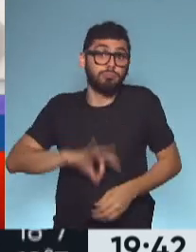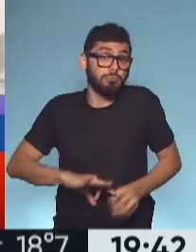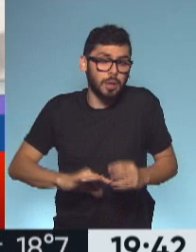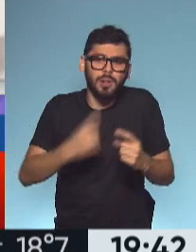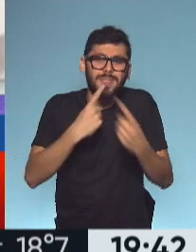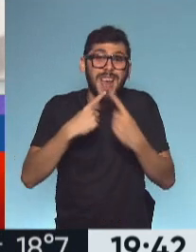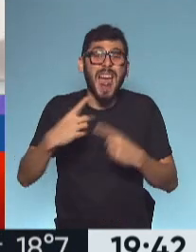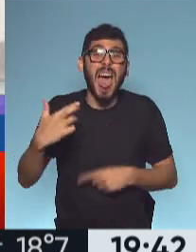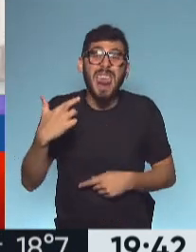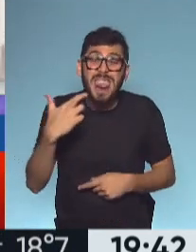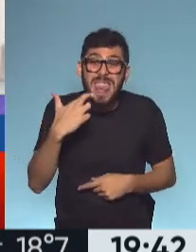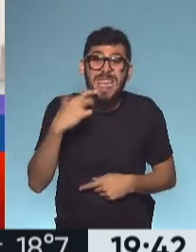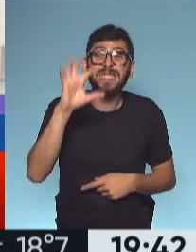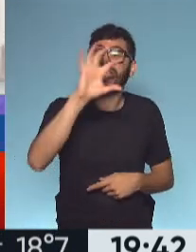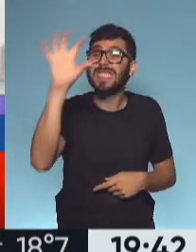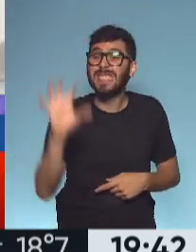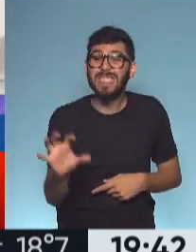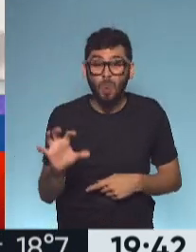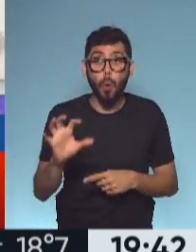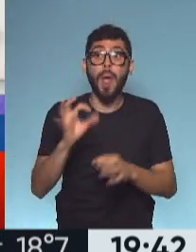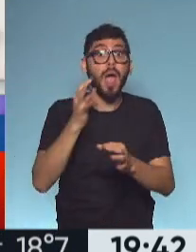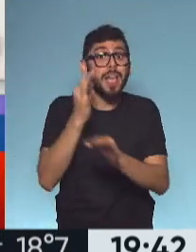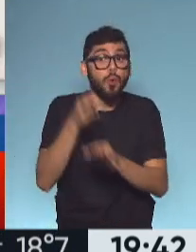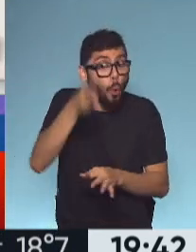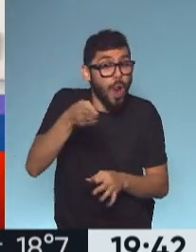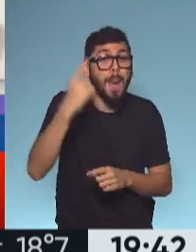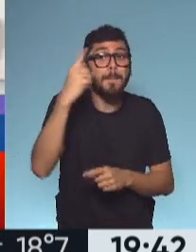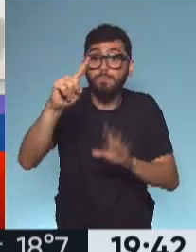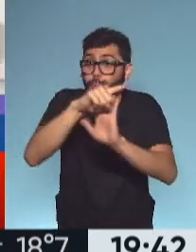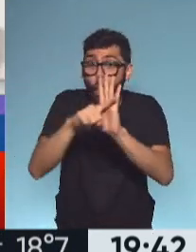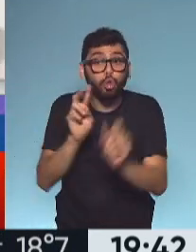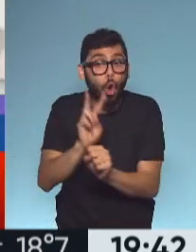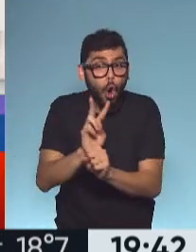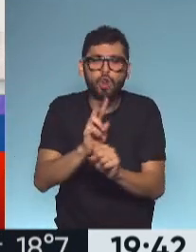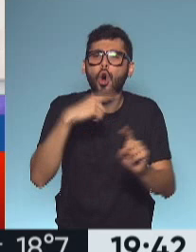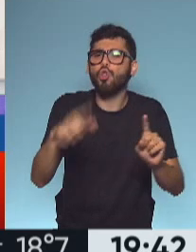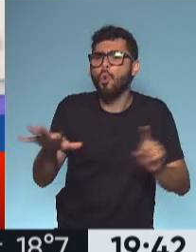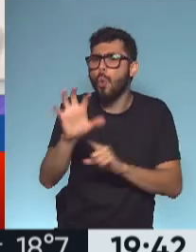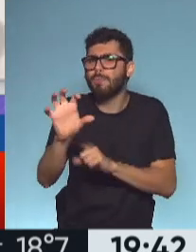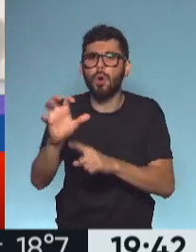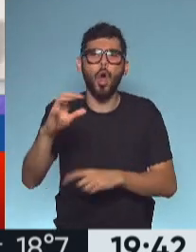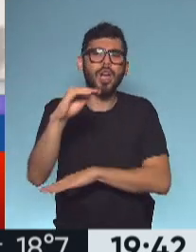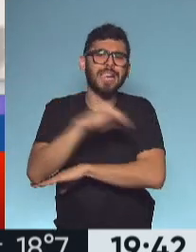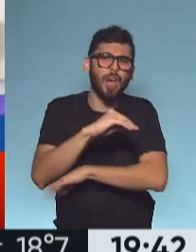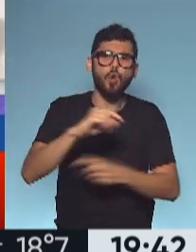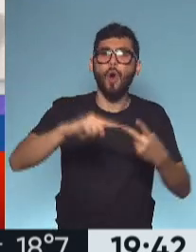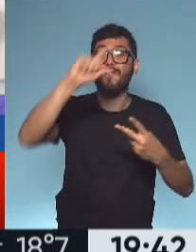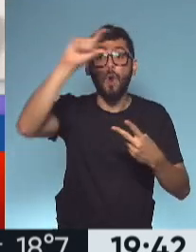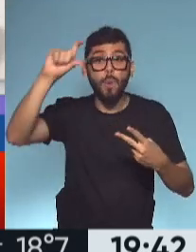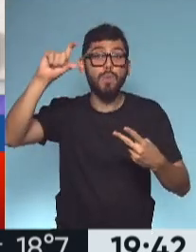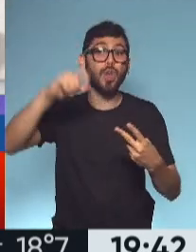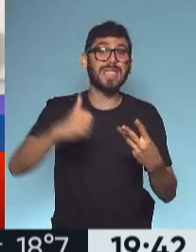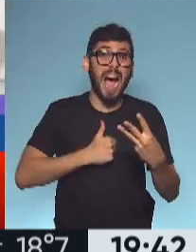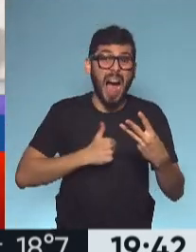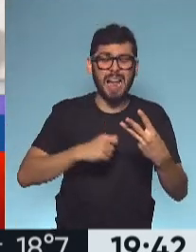En 19 tenemos presencialidad en todo el territorio con protocolos. En otras jurisdicciones, como Santa Cruz, Formosa, Catamarca y